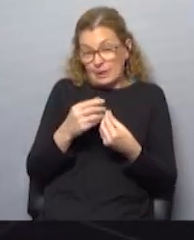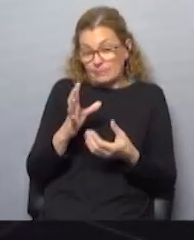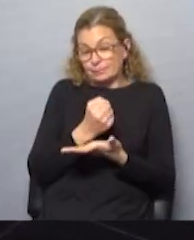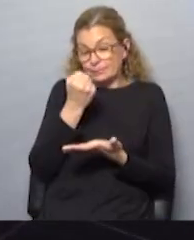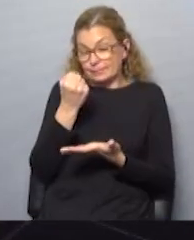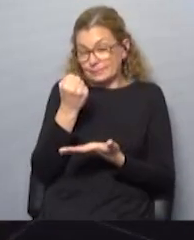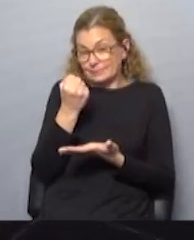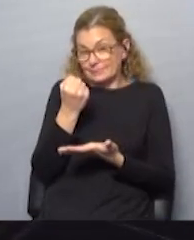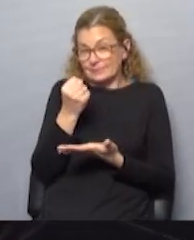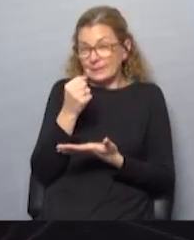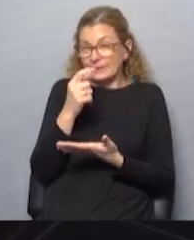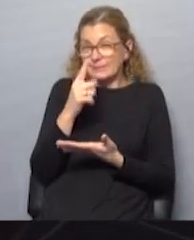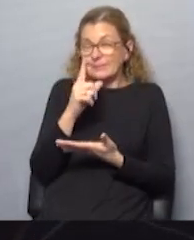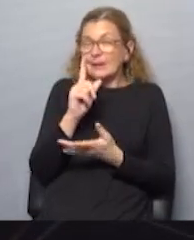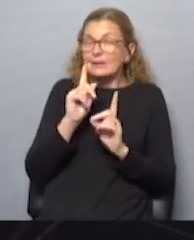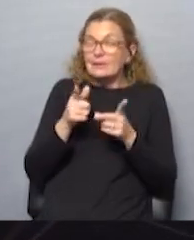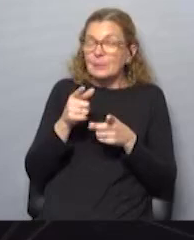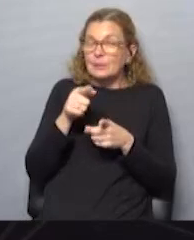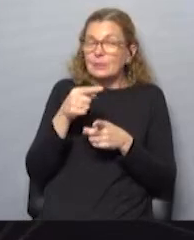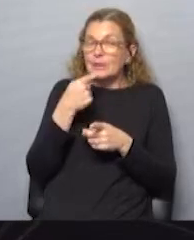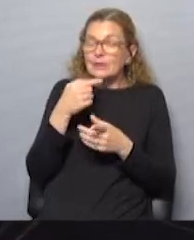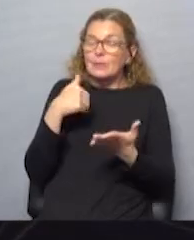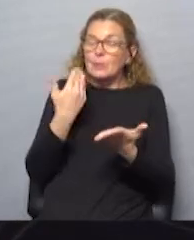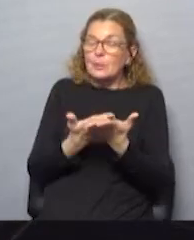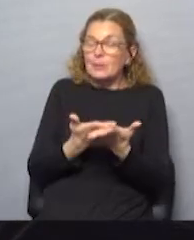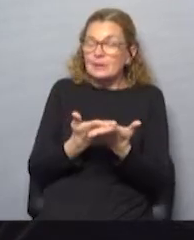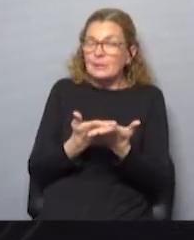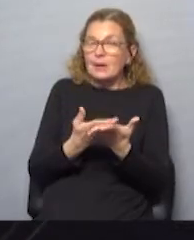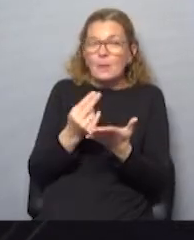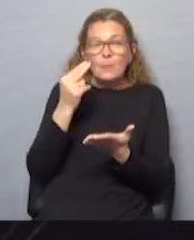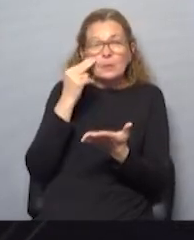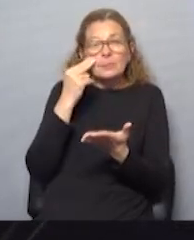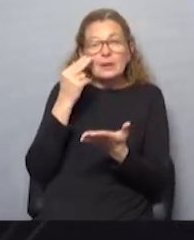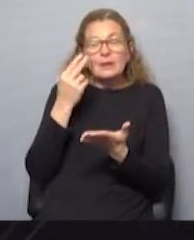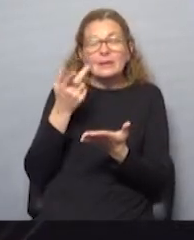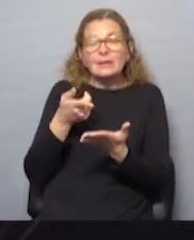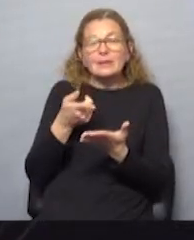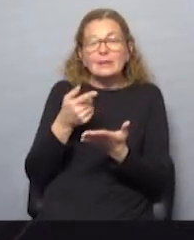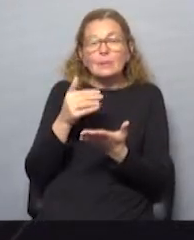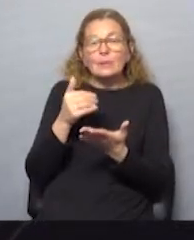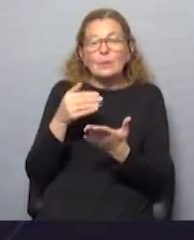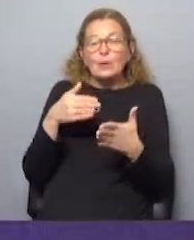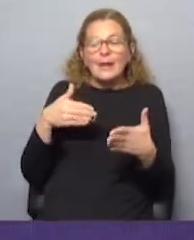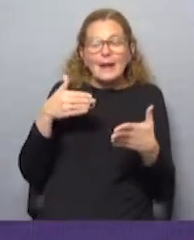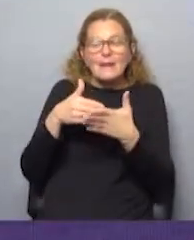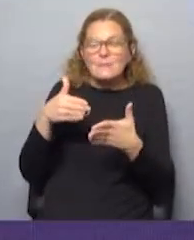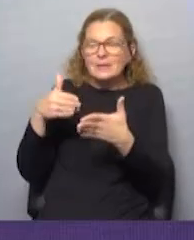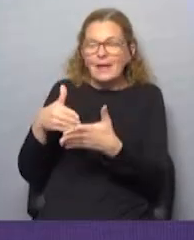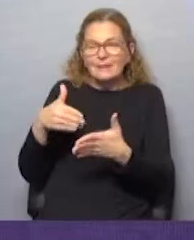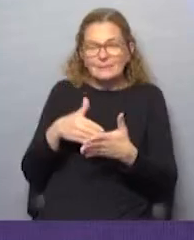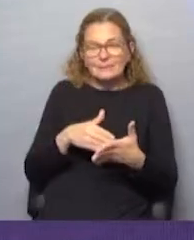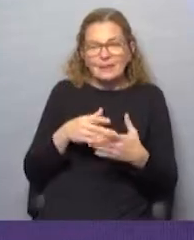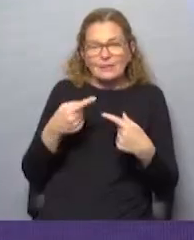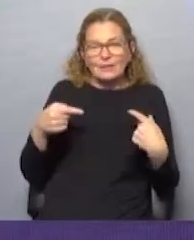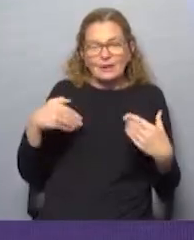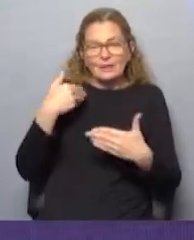y yendo un poco a una de las cosas de lo que tú planteadas el problema que tenemos condicionantes externas que nos limitan al